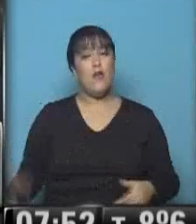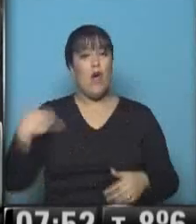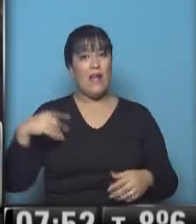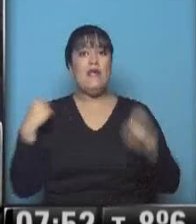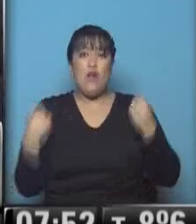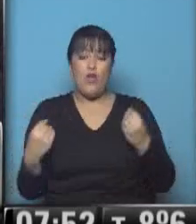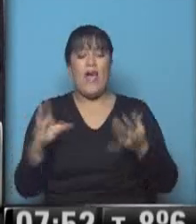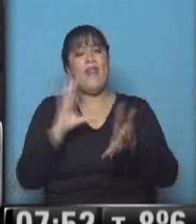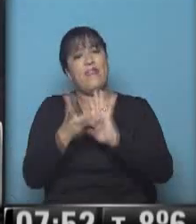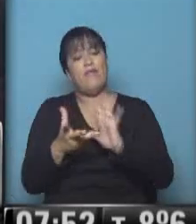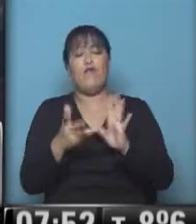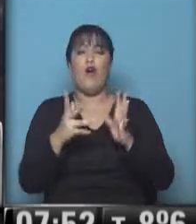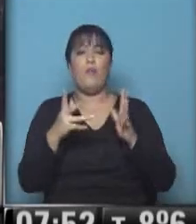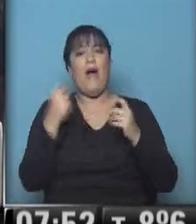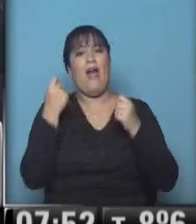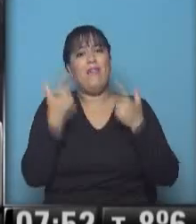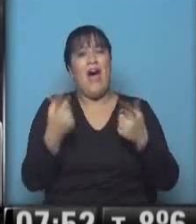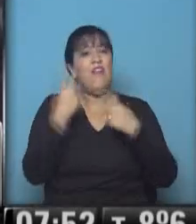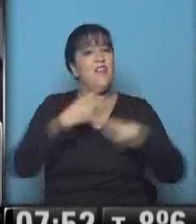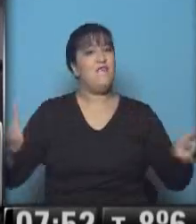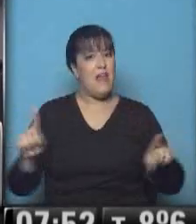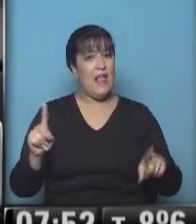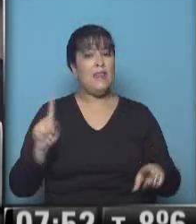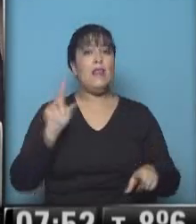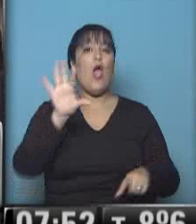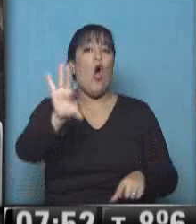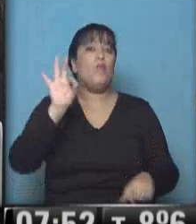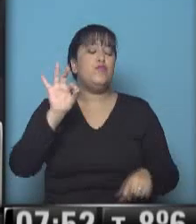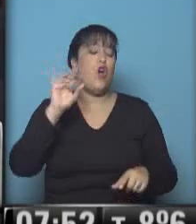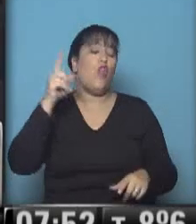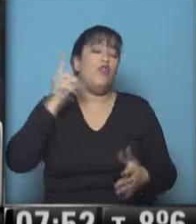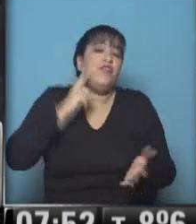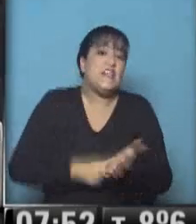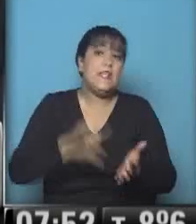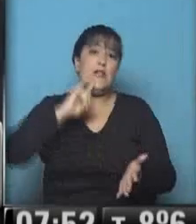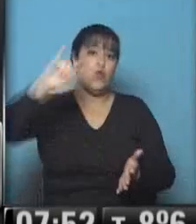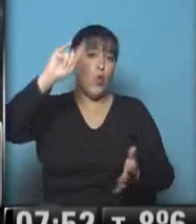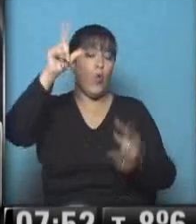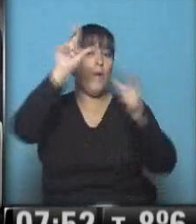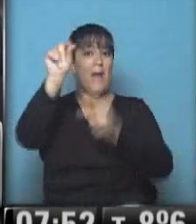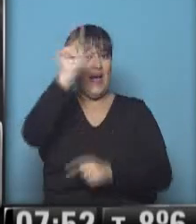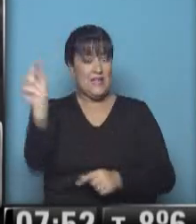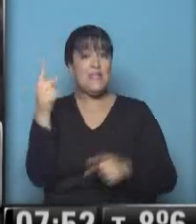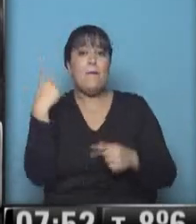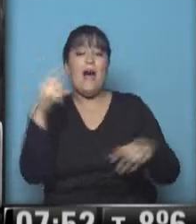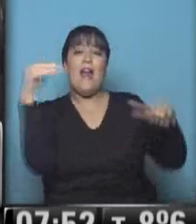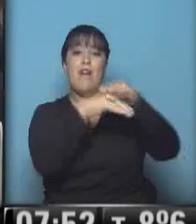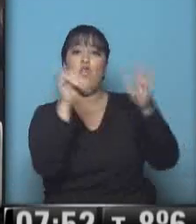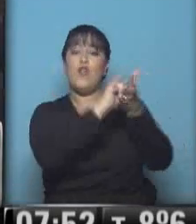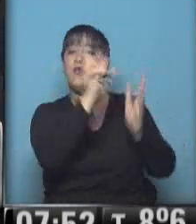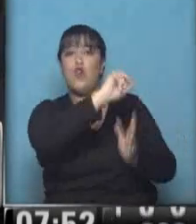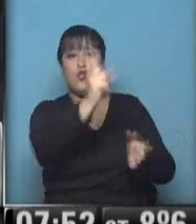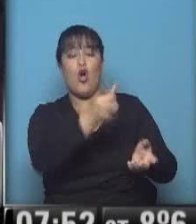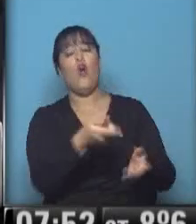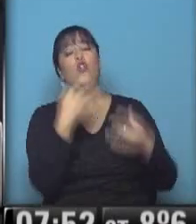una alternativa una propuesta diferente a opción de los bonistas para tener una posibilidad que no sea el banco Nueva York poder pagar